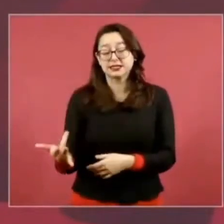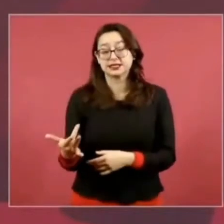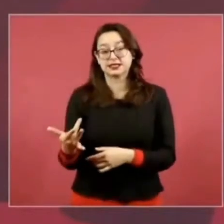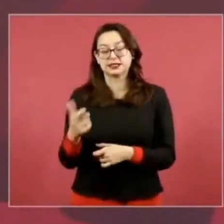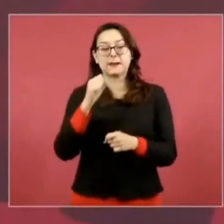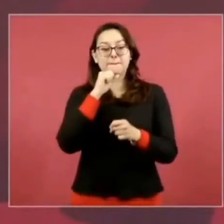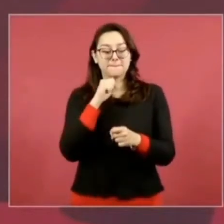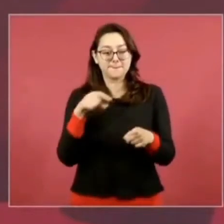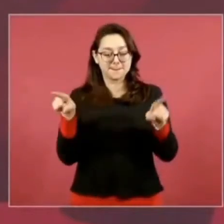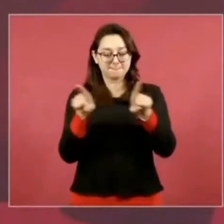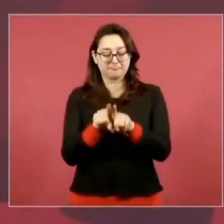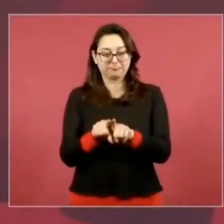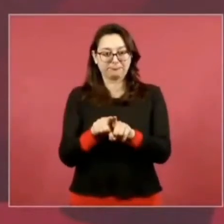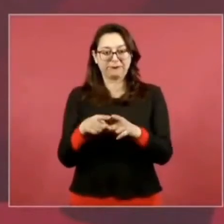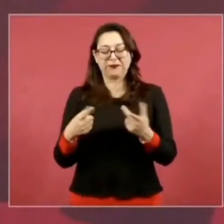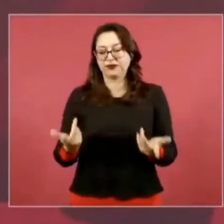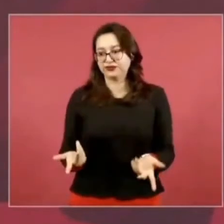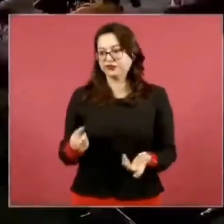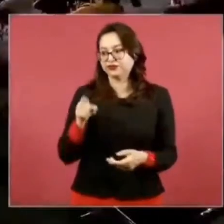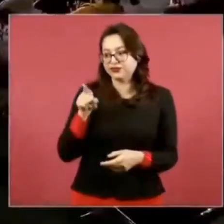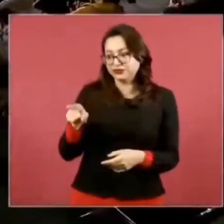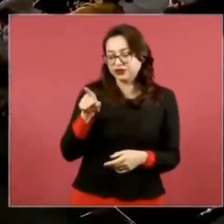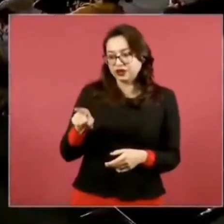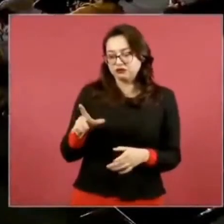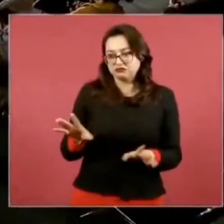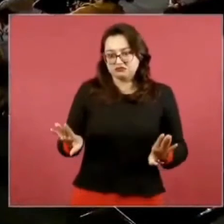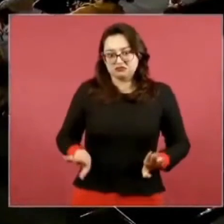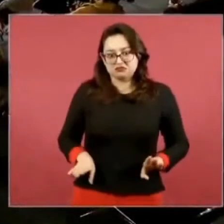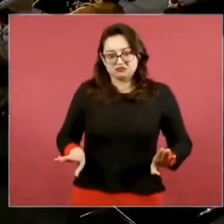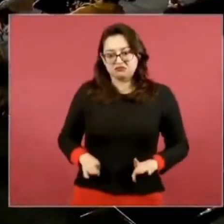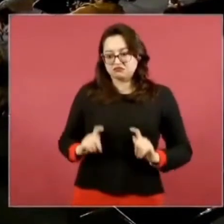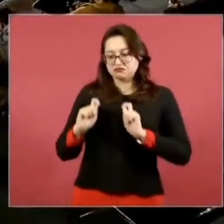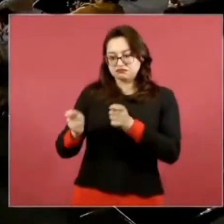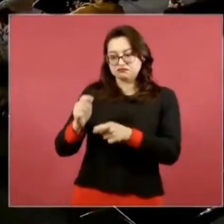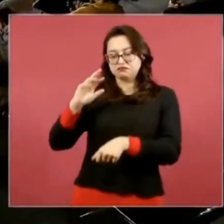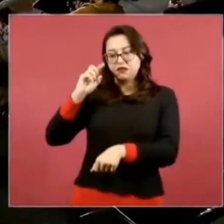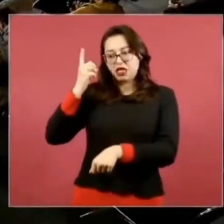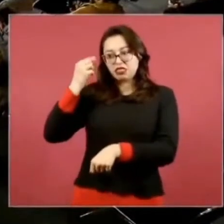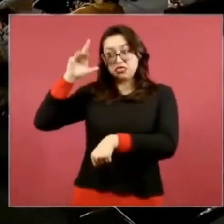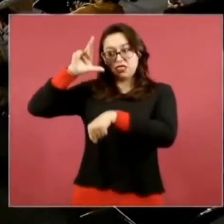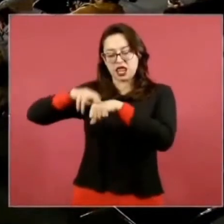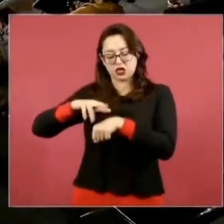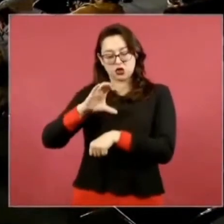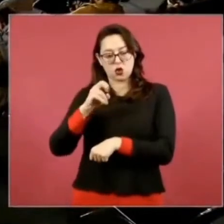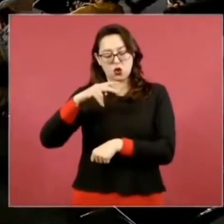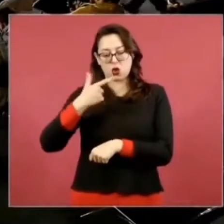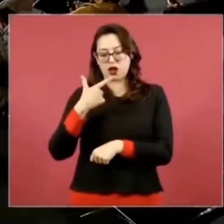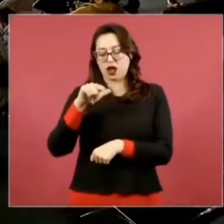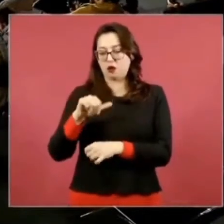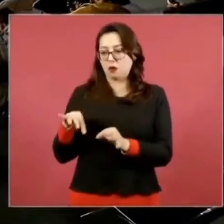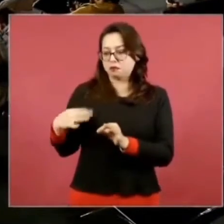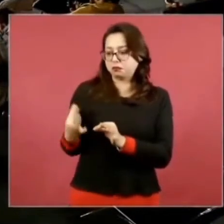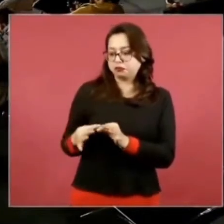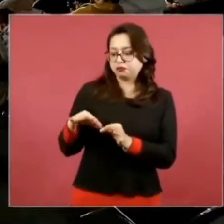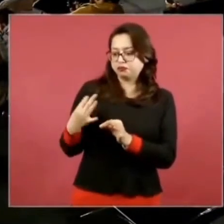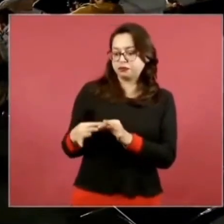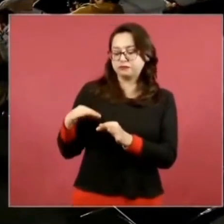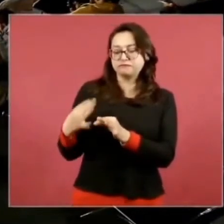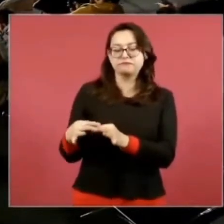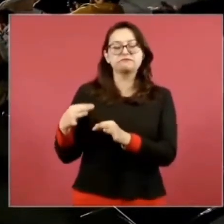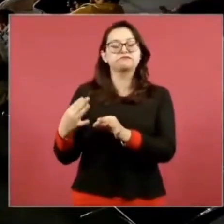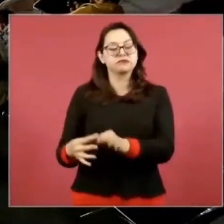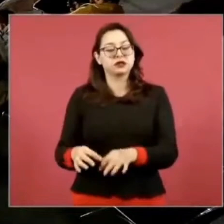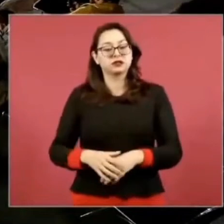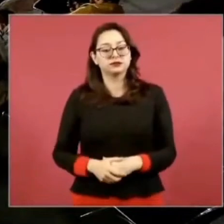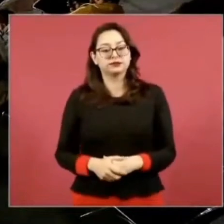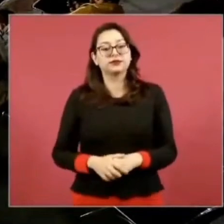de su función como director general de la Comisión Nacional del Agua y de